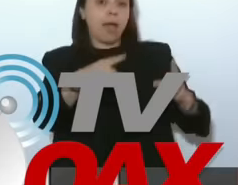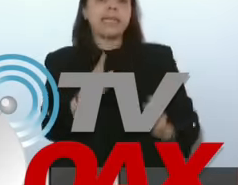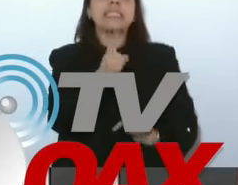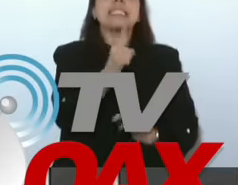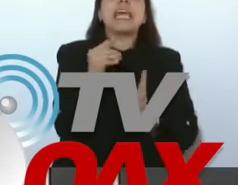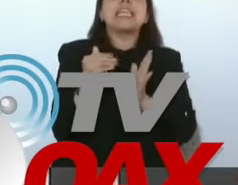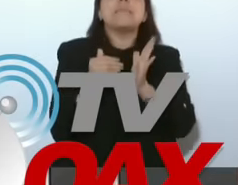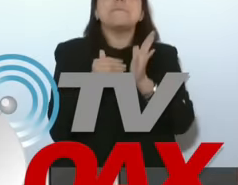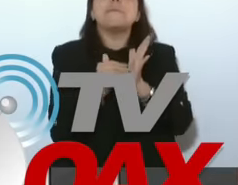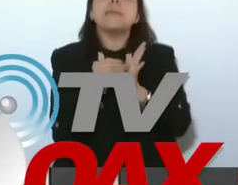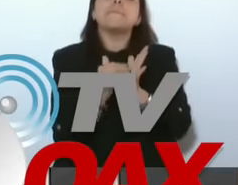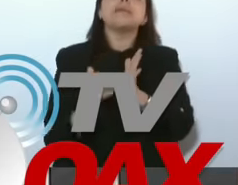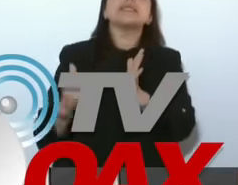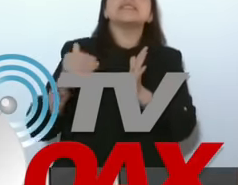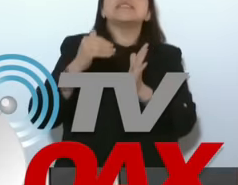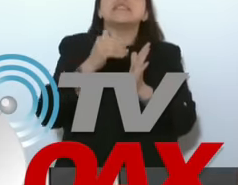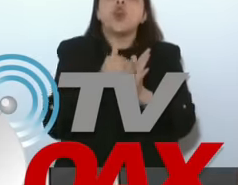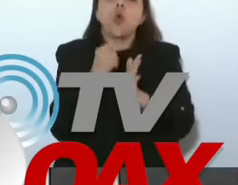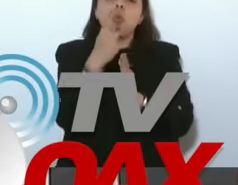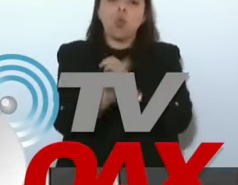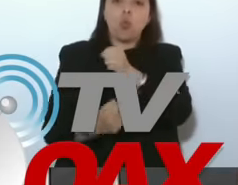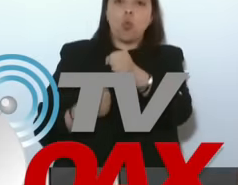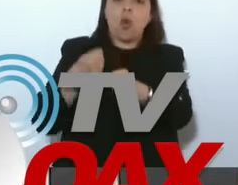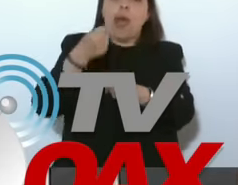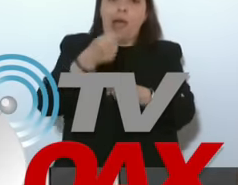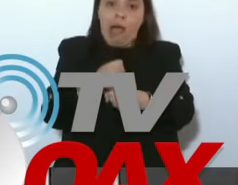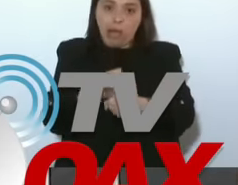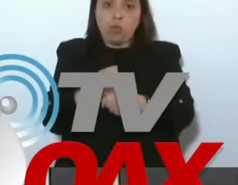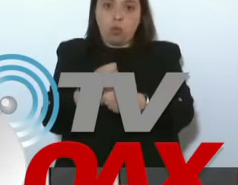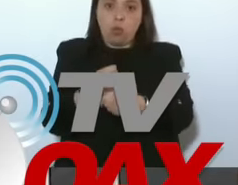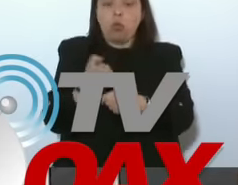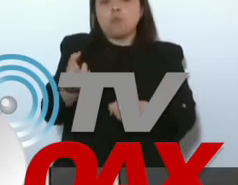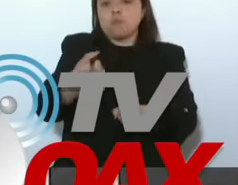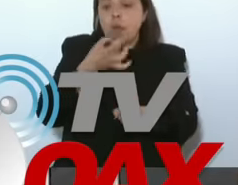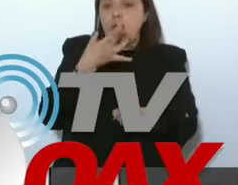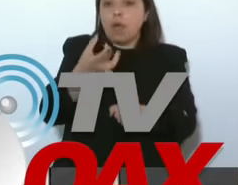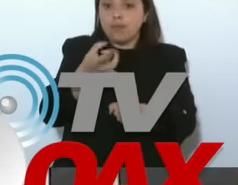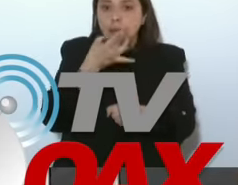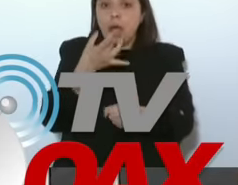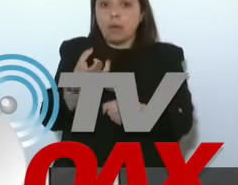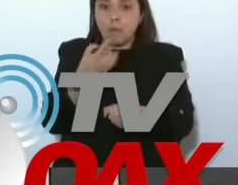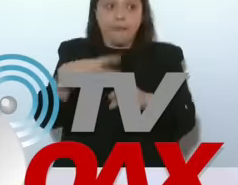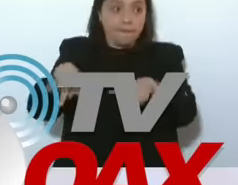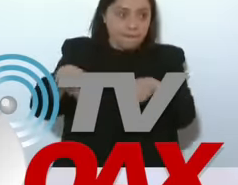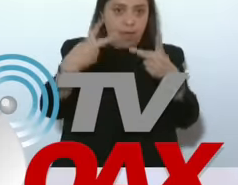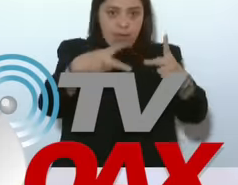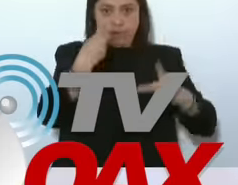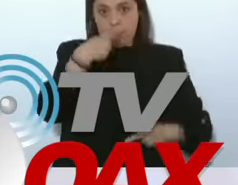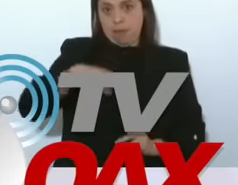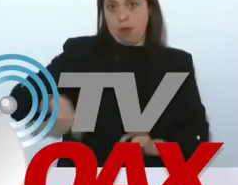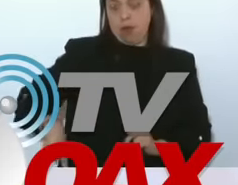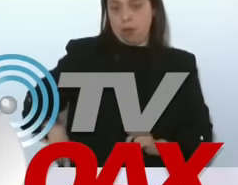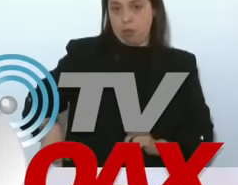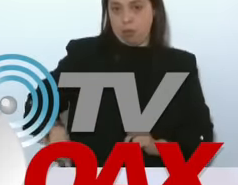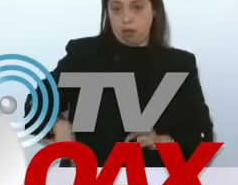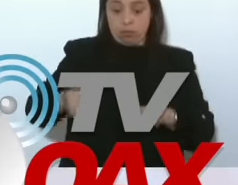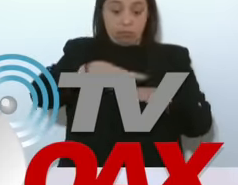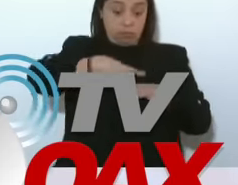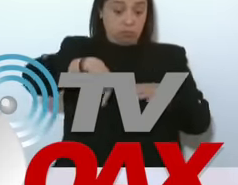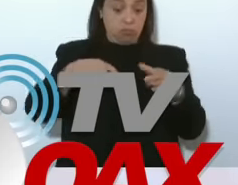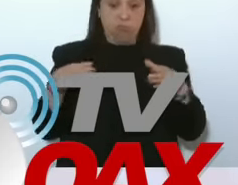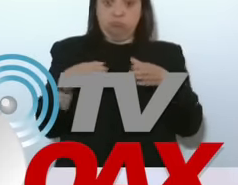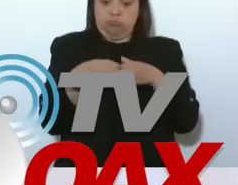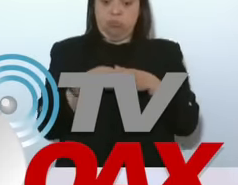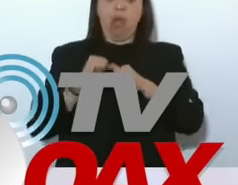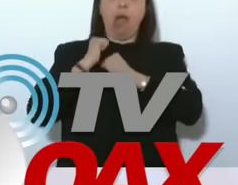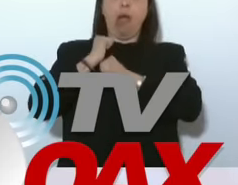año en medicinas. Y también eran los encargados de la